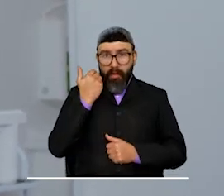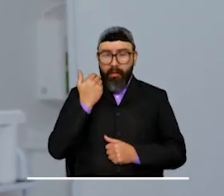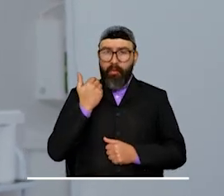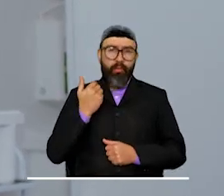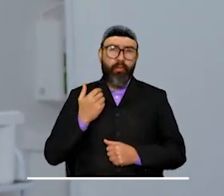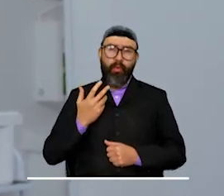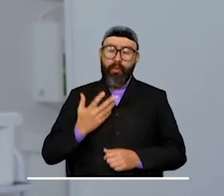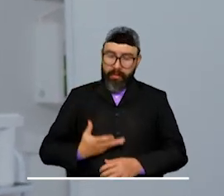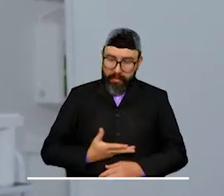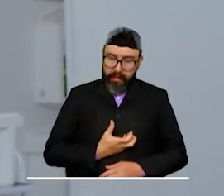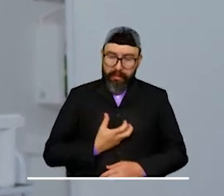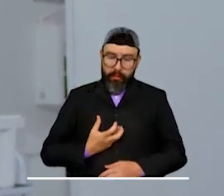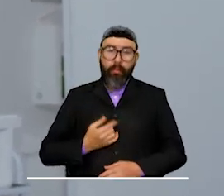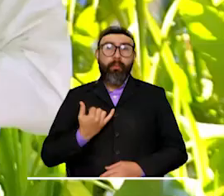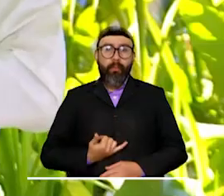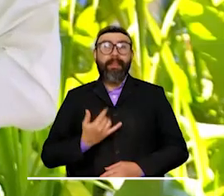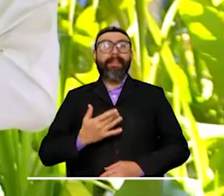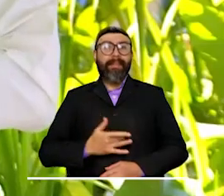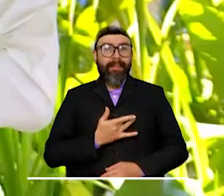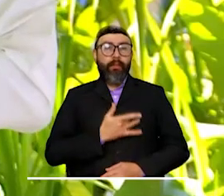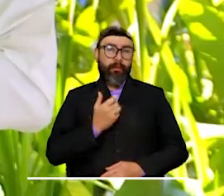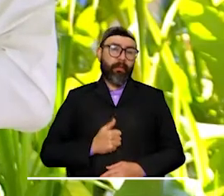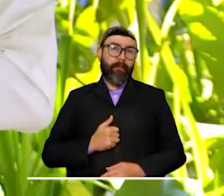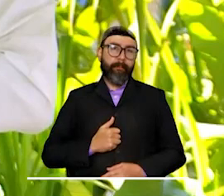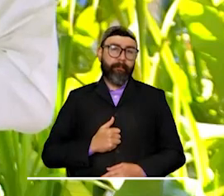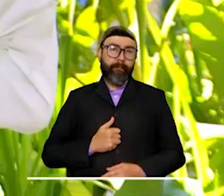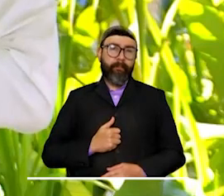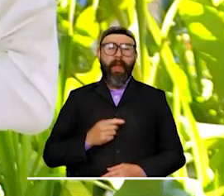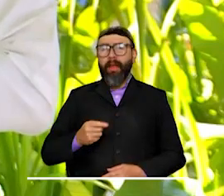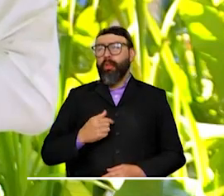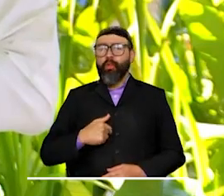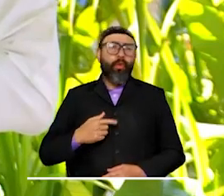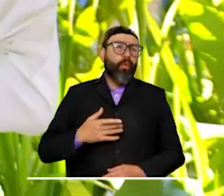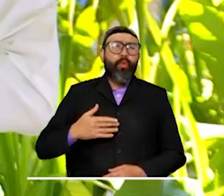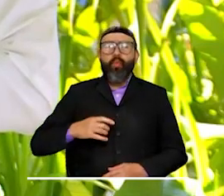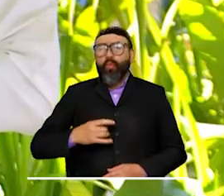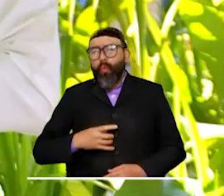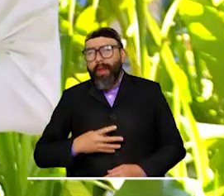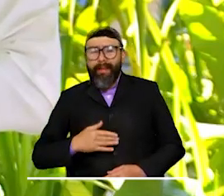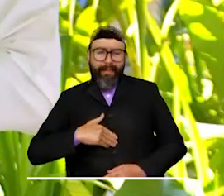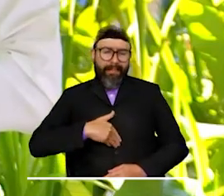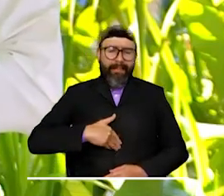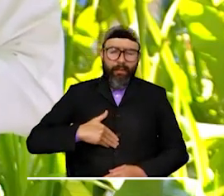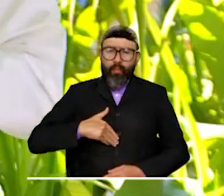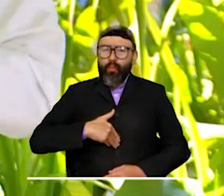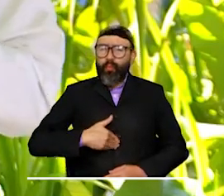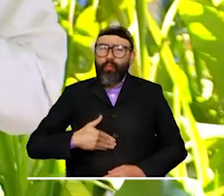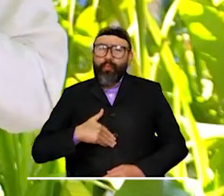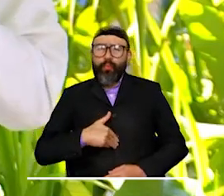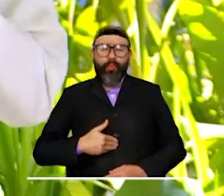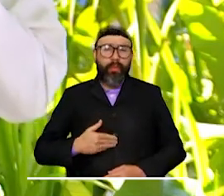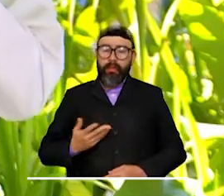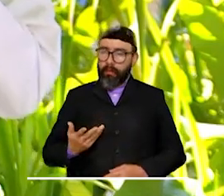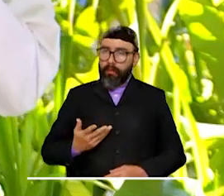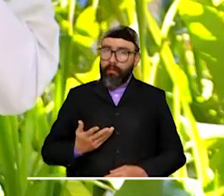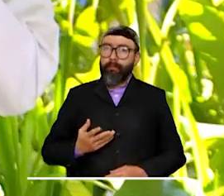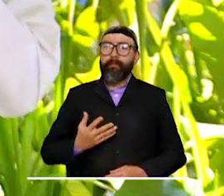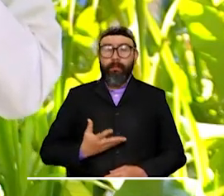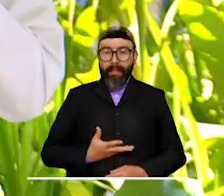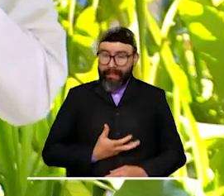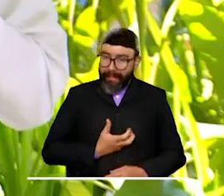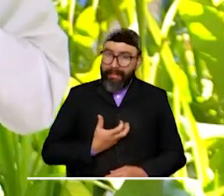un síntoma. Es que a mí me duele, me arde la boca del estómago. ¿Cierto? La gastritis es lo que